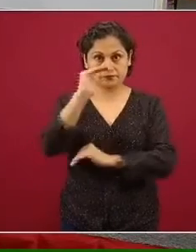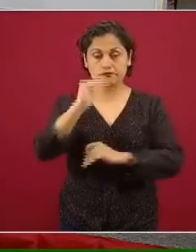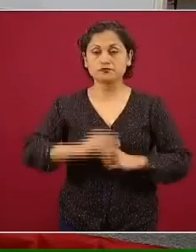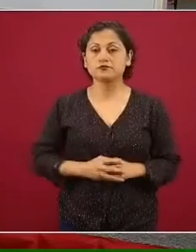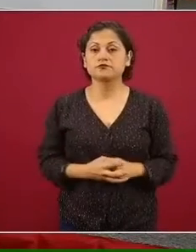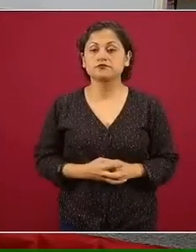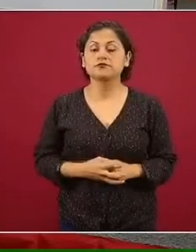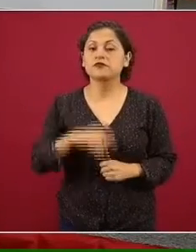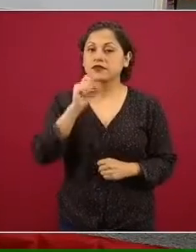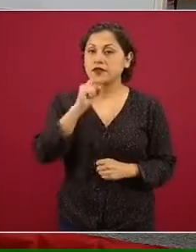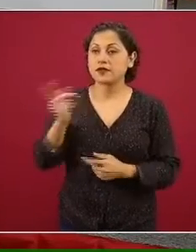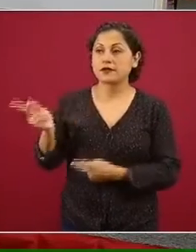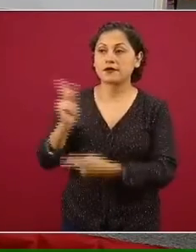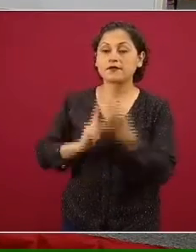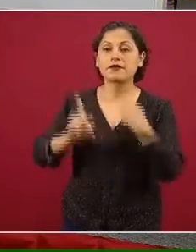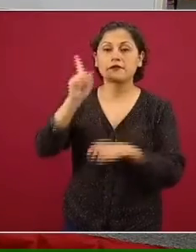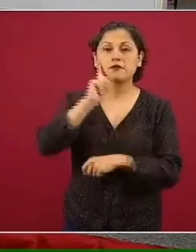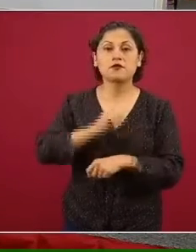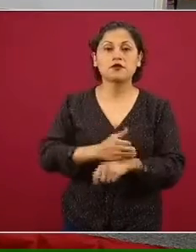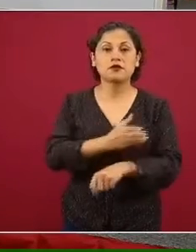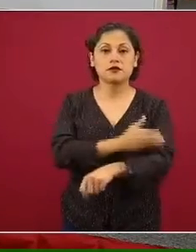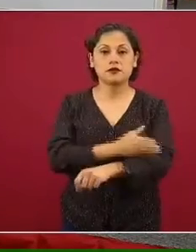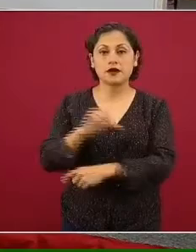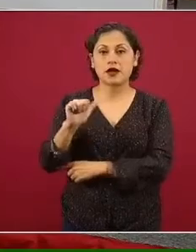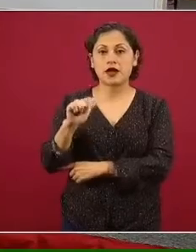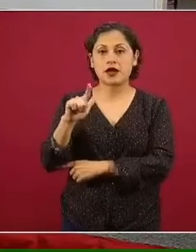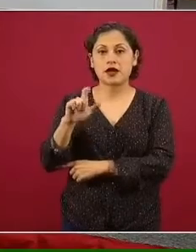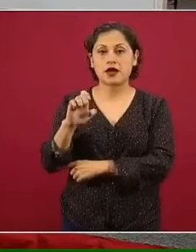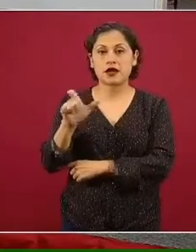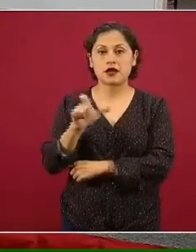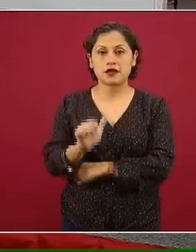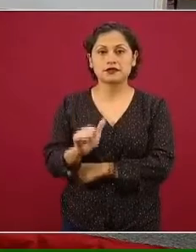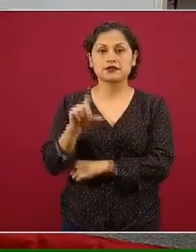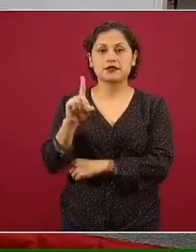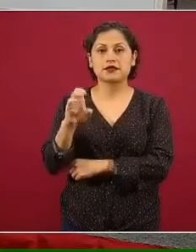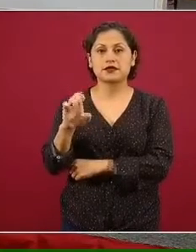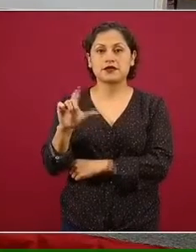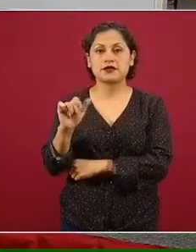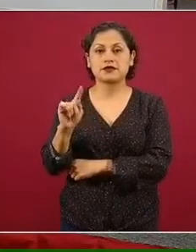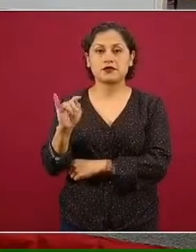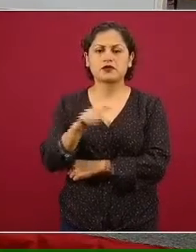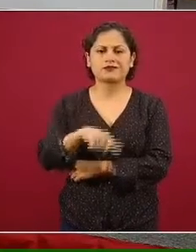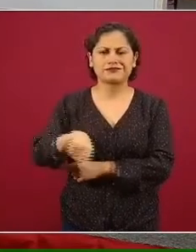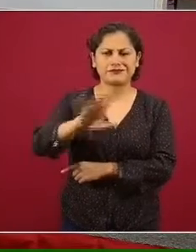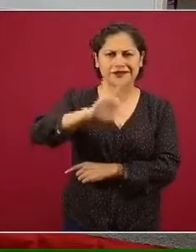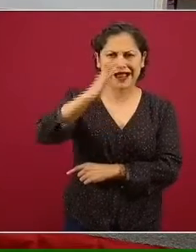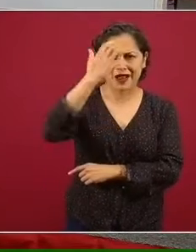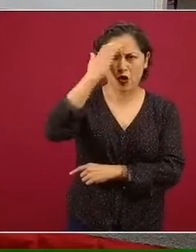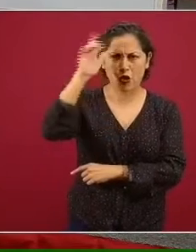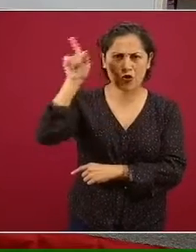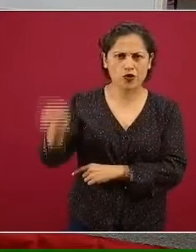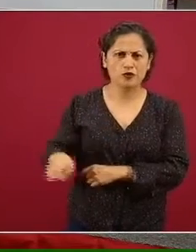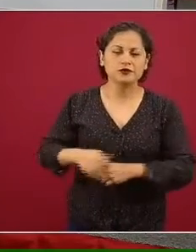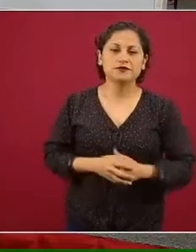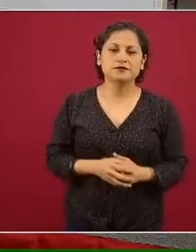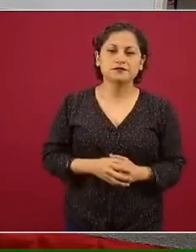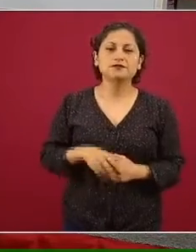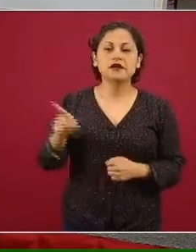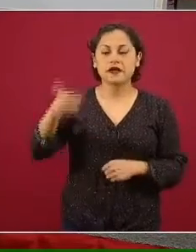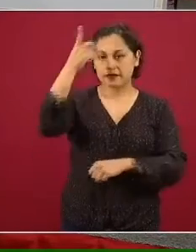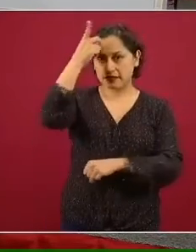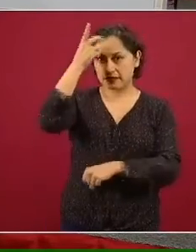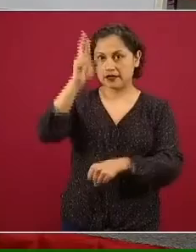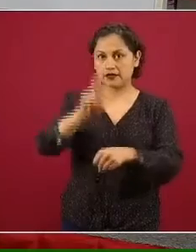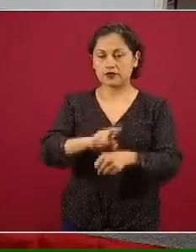también nuestra colega, la doctora Aletze de la Torre Rosas, ya conocida por todos ustedes también, quien es la directora general